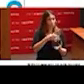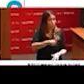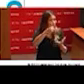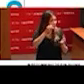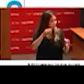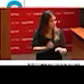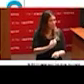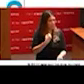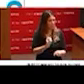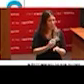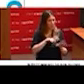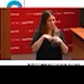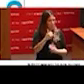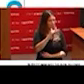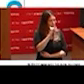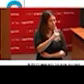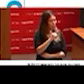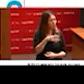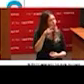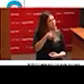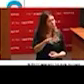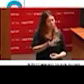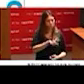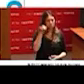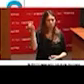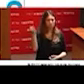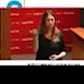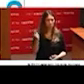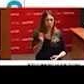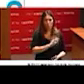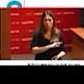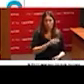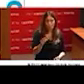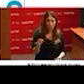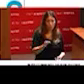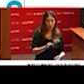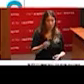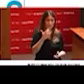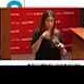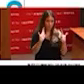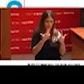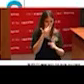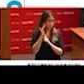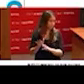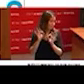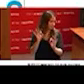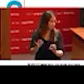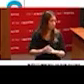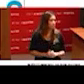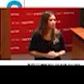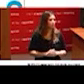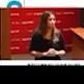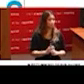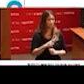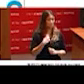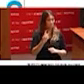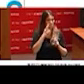empleo eh que que pasaban desapercibidas o que de alguna manera sí que si me lo permitís que eran discriminadas nosotros entendíamos